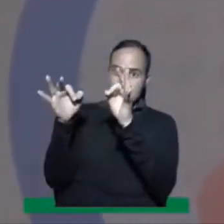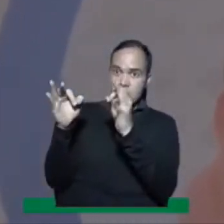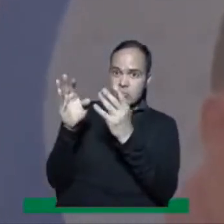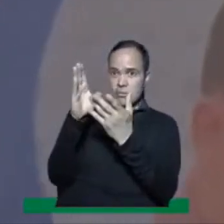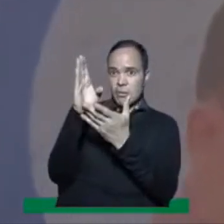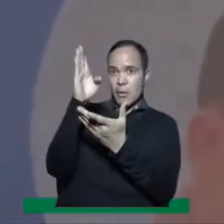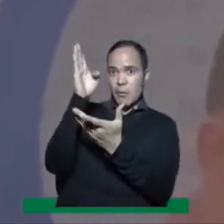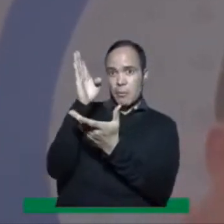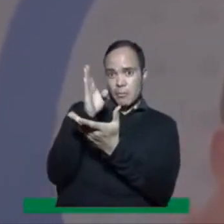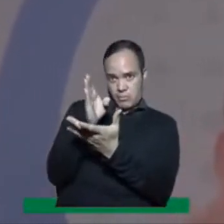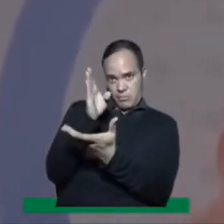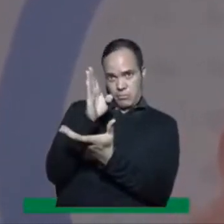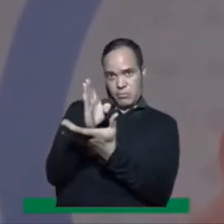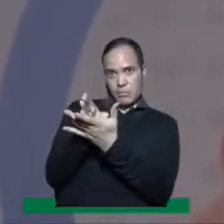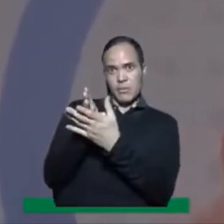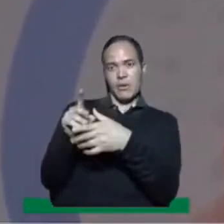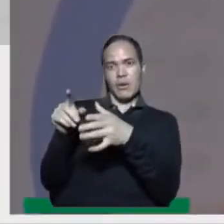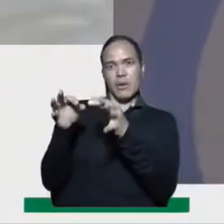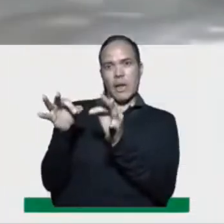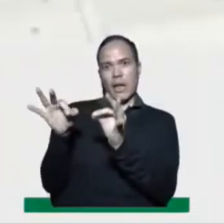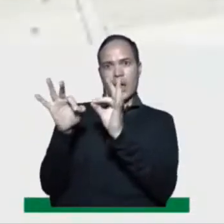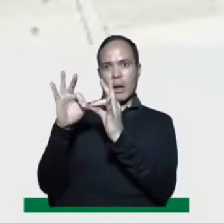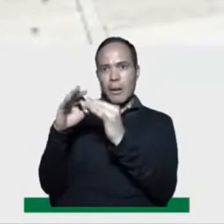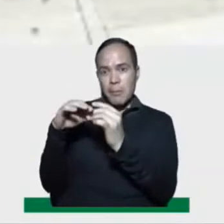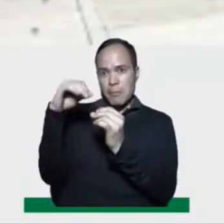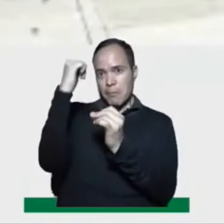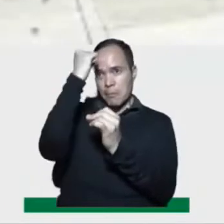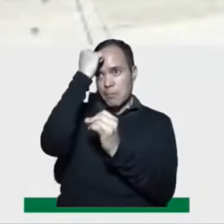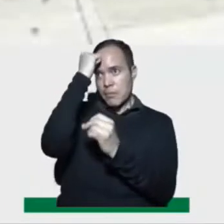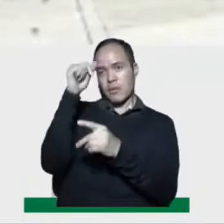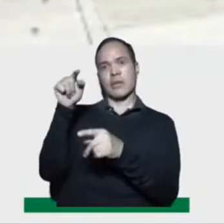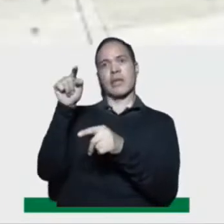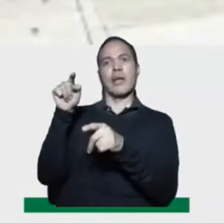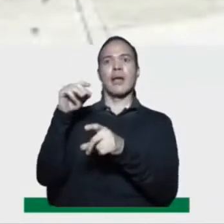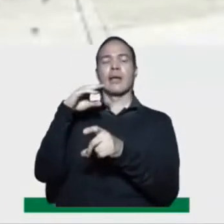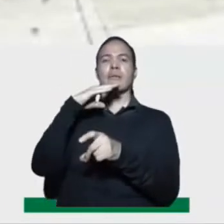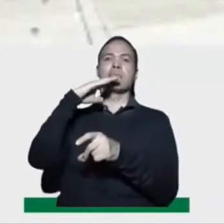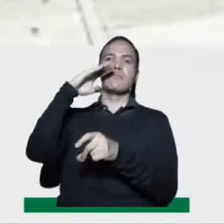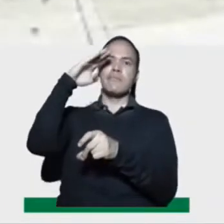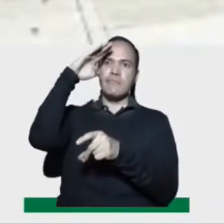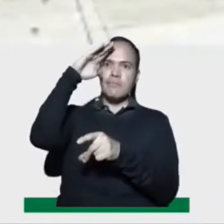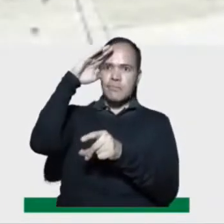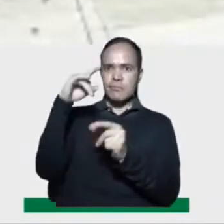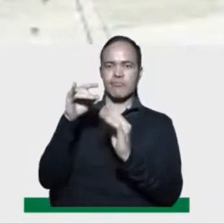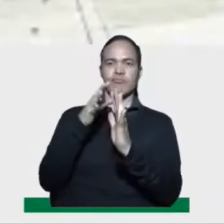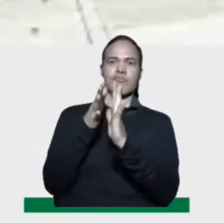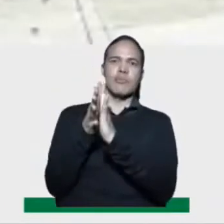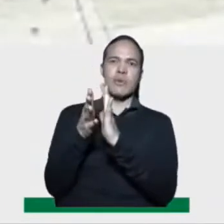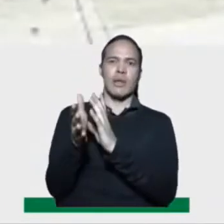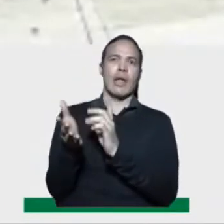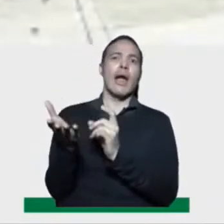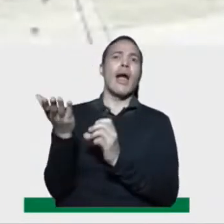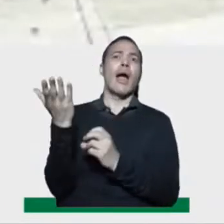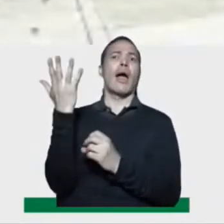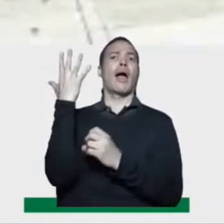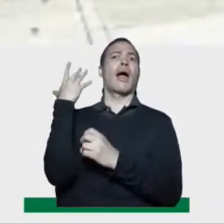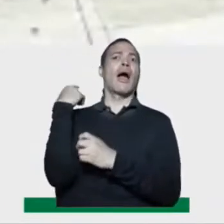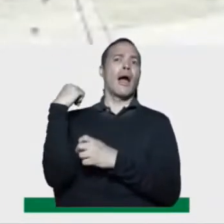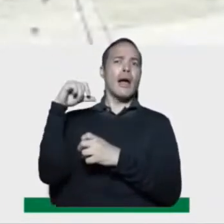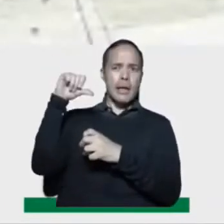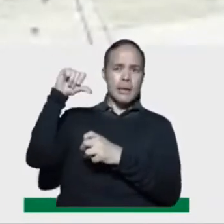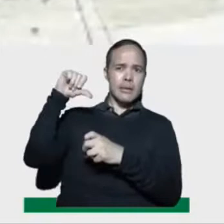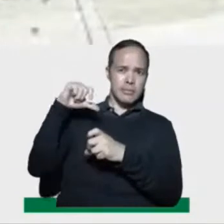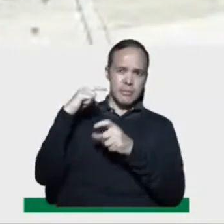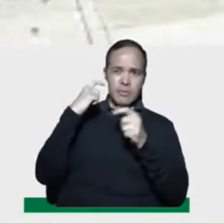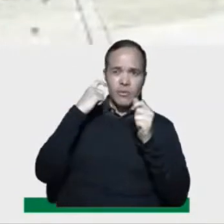ciudad de medellín que no siempre fue conocida por el tema actual de lo bueno aunque la mayoría de la gente